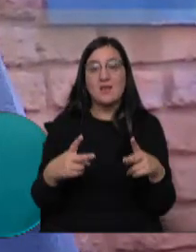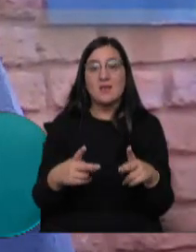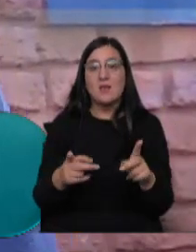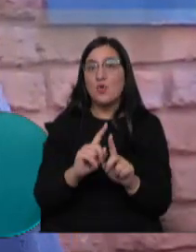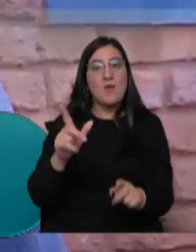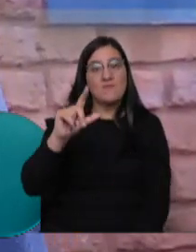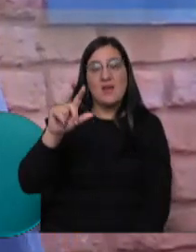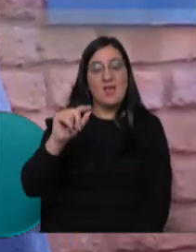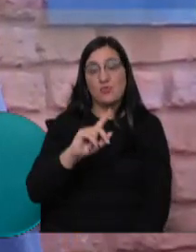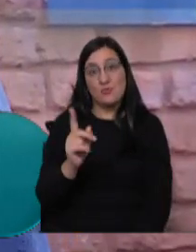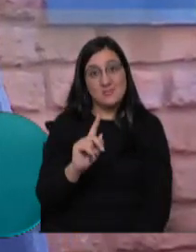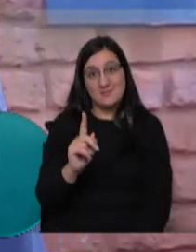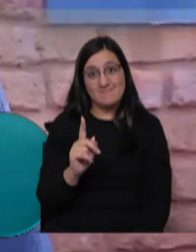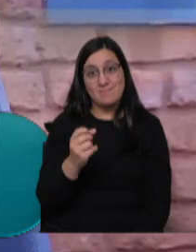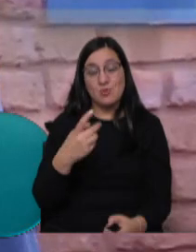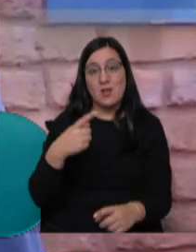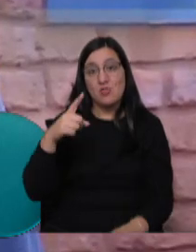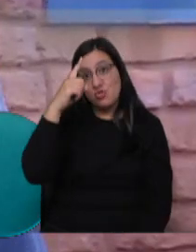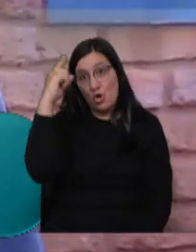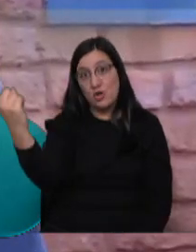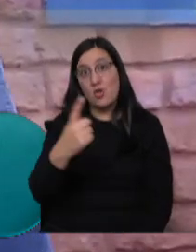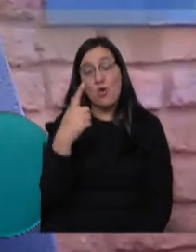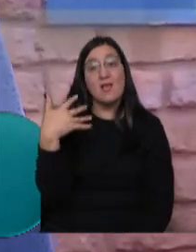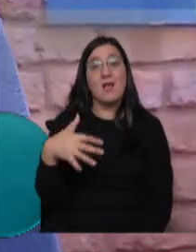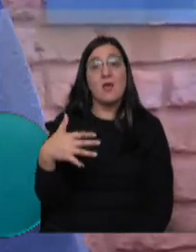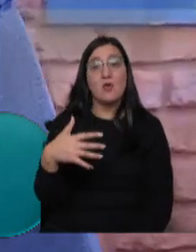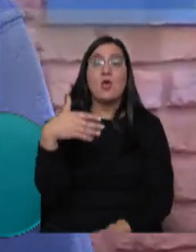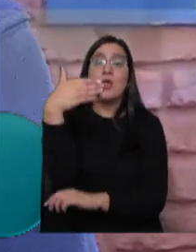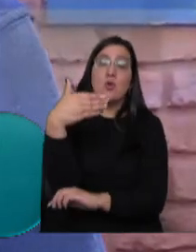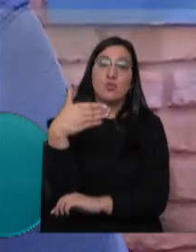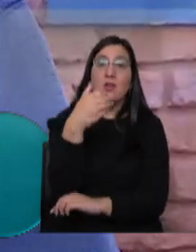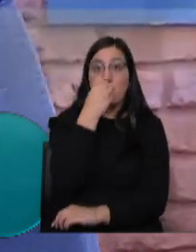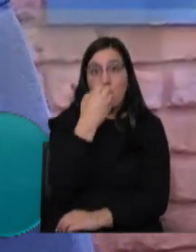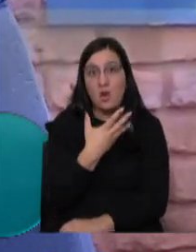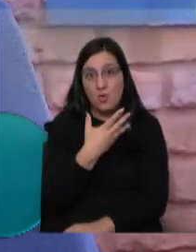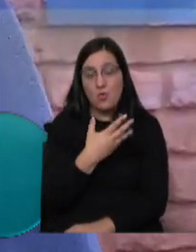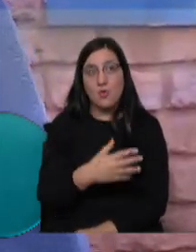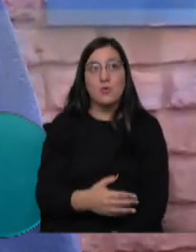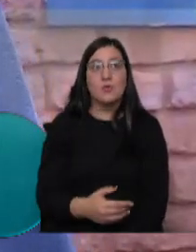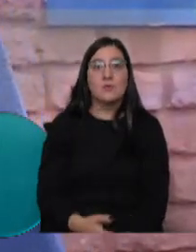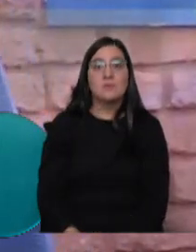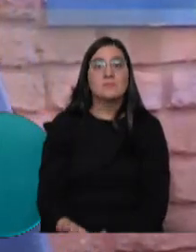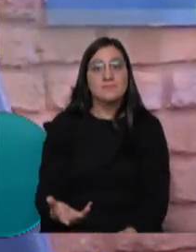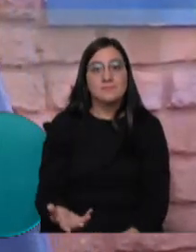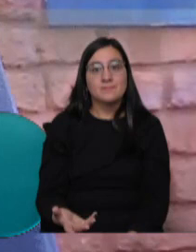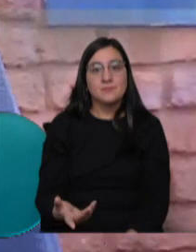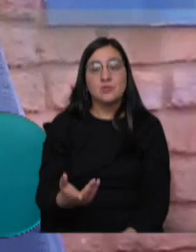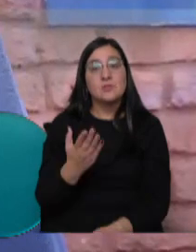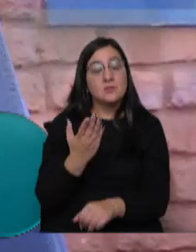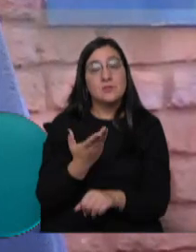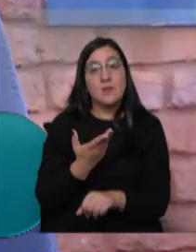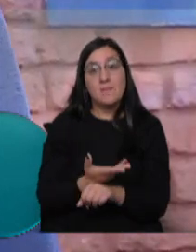es barato, porque el torneo en sí es caro, el hotel que te ponen es bueno, entonces claro, tipo, te exigen